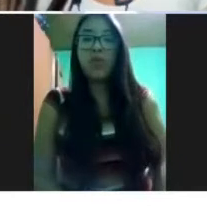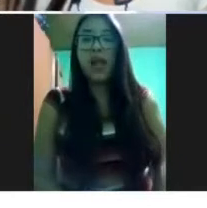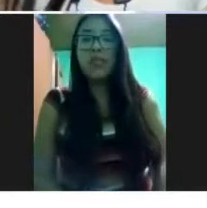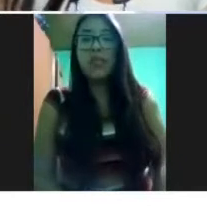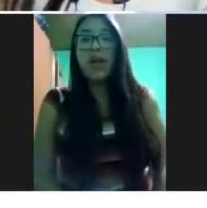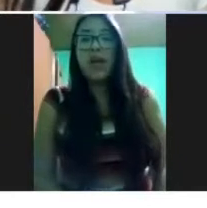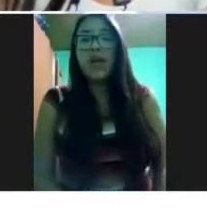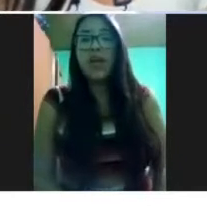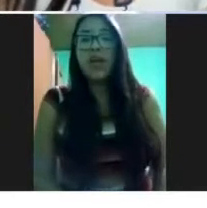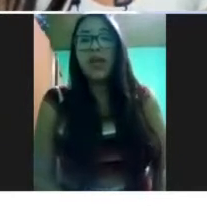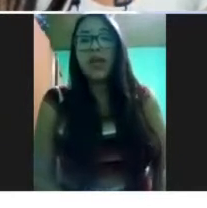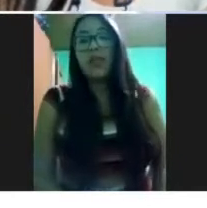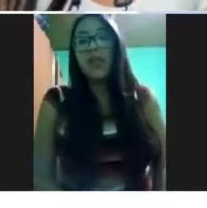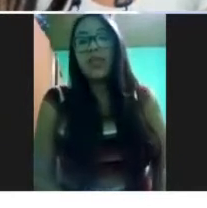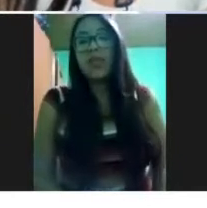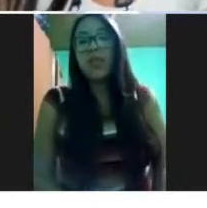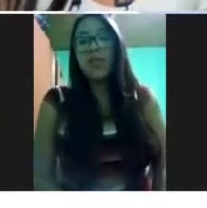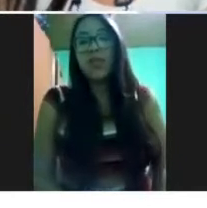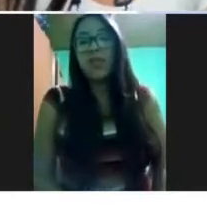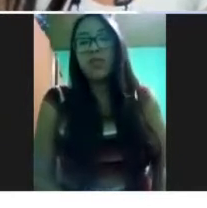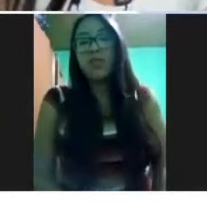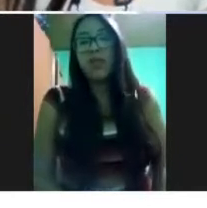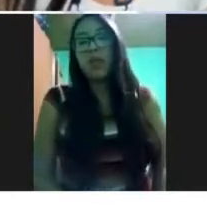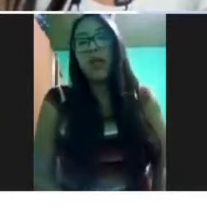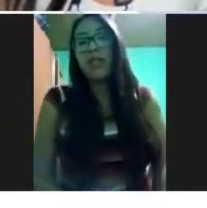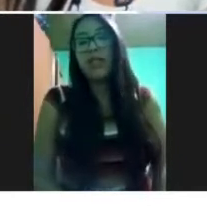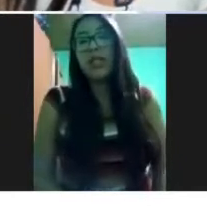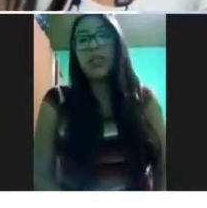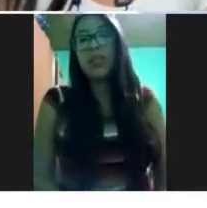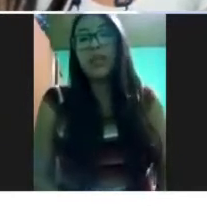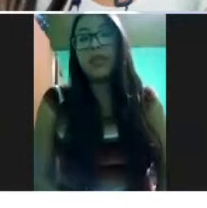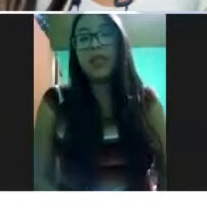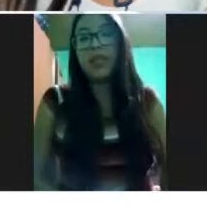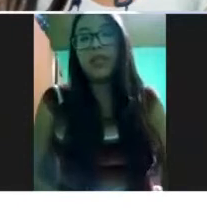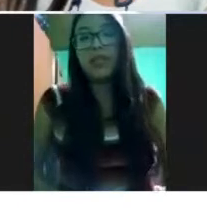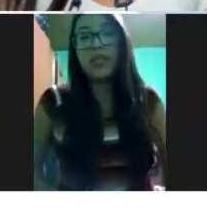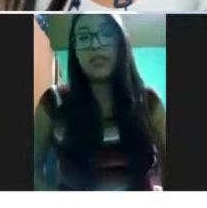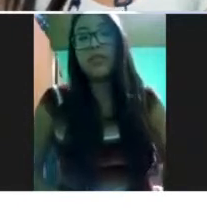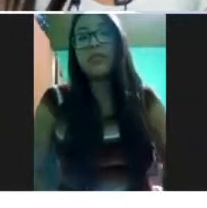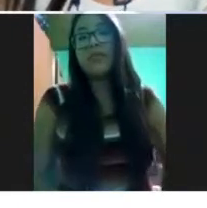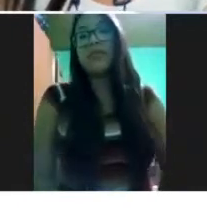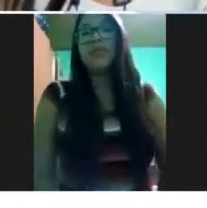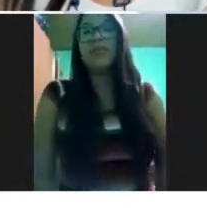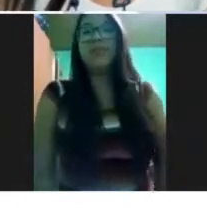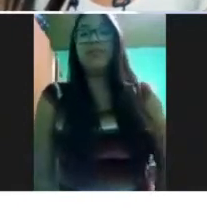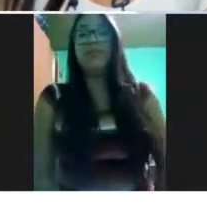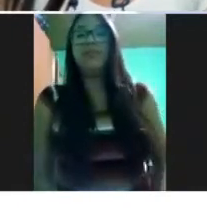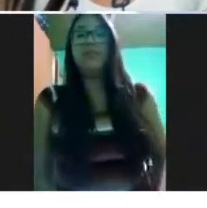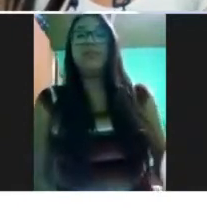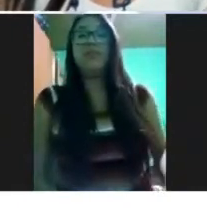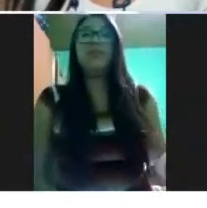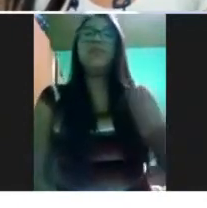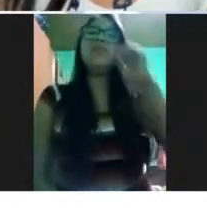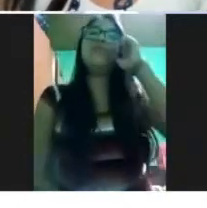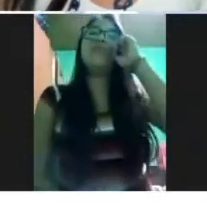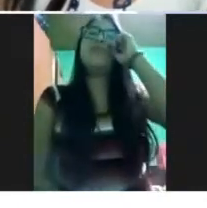con hospitales ya de referencia, como los regionales y departamentales. Sí, así es,